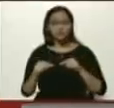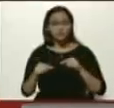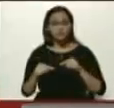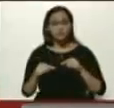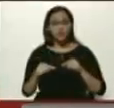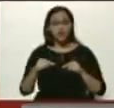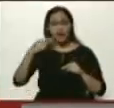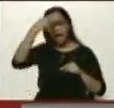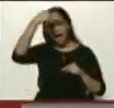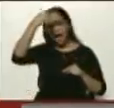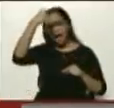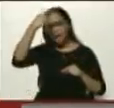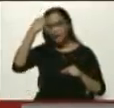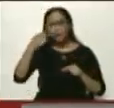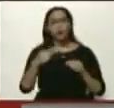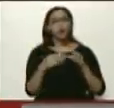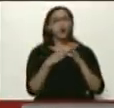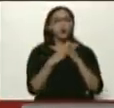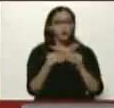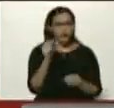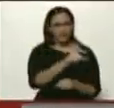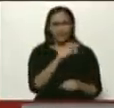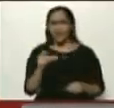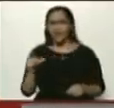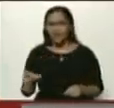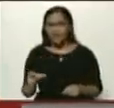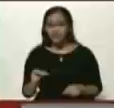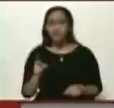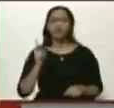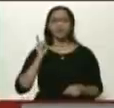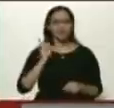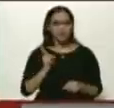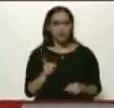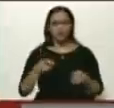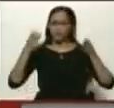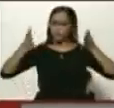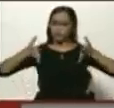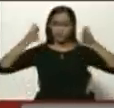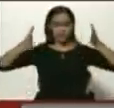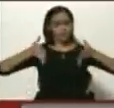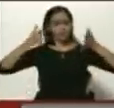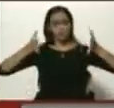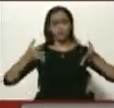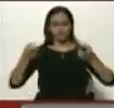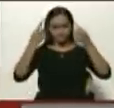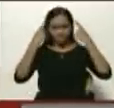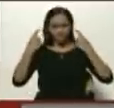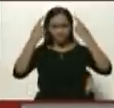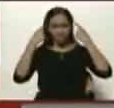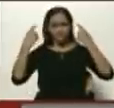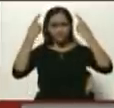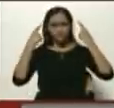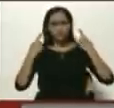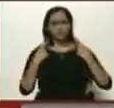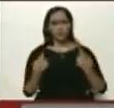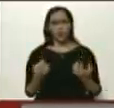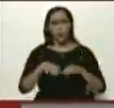Héctor Rodríguez, toda esta gente que actúa de esta manera tiene que pasar por la escuela de formación. Yo recibí una